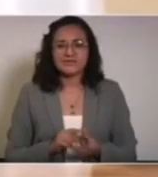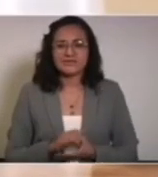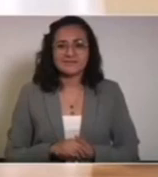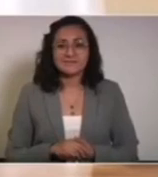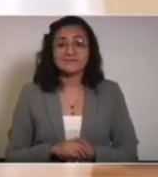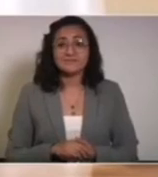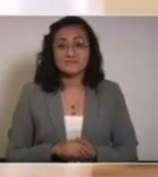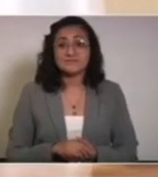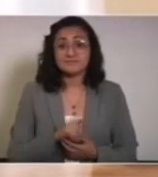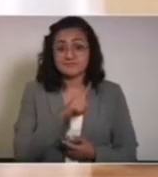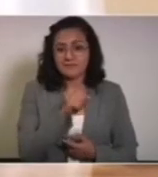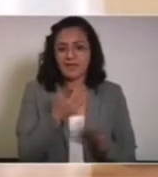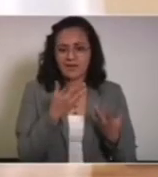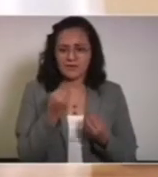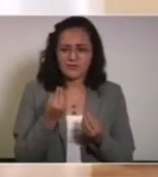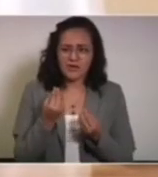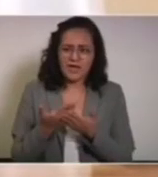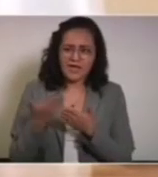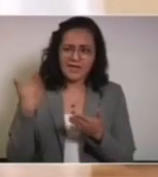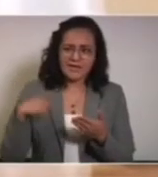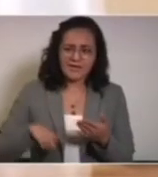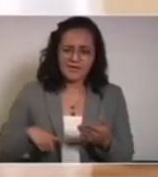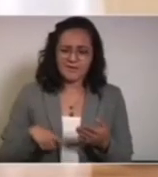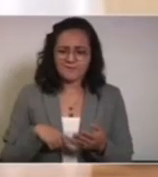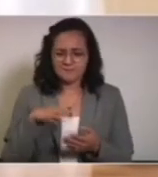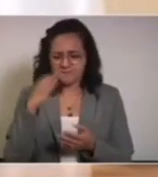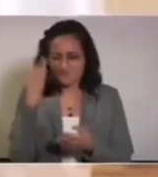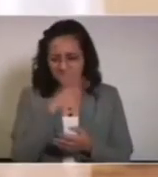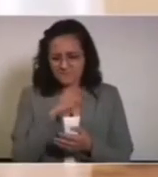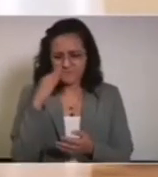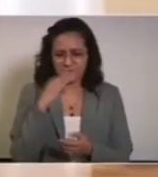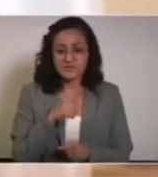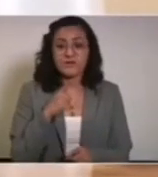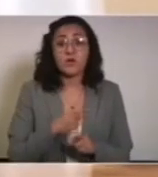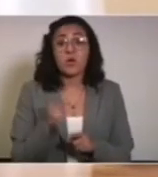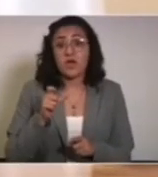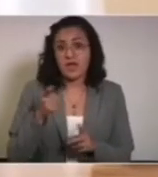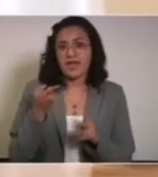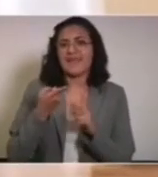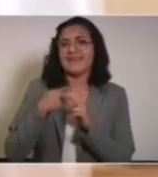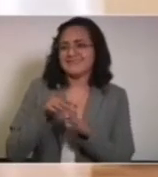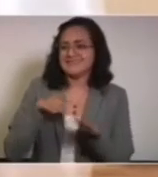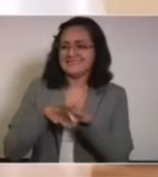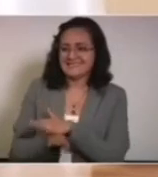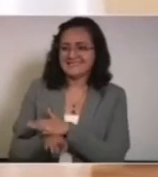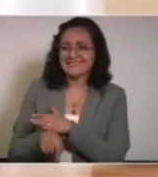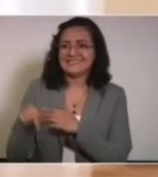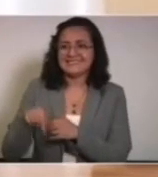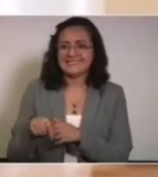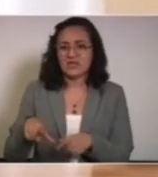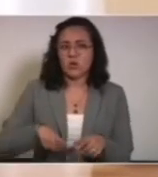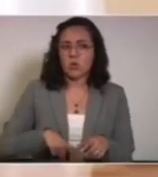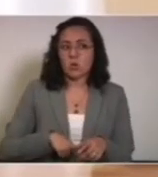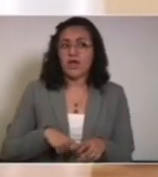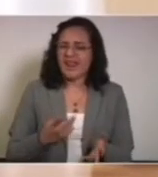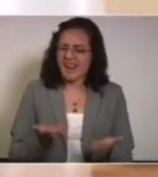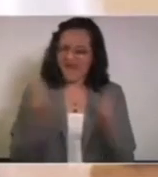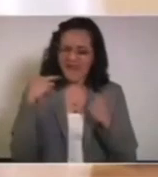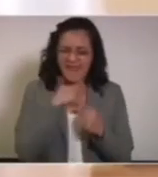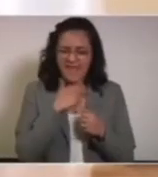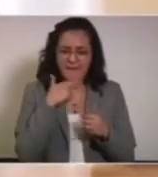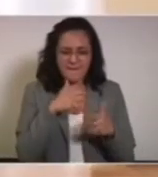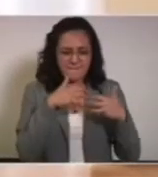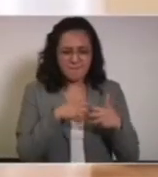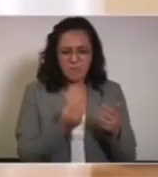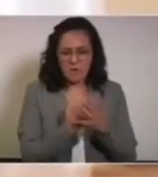así hicieron muchos gobiernos lo primero que hacen cuando entran es forman empresas para